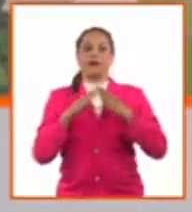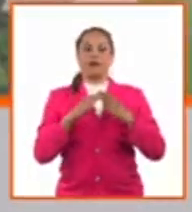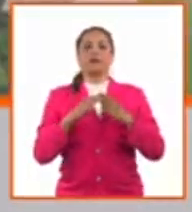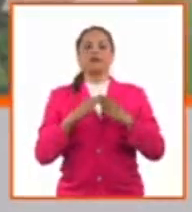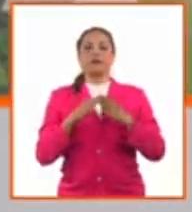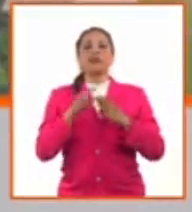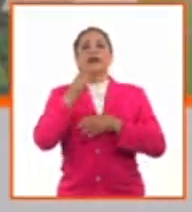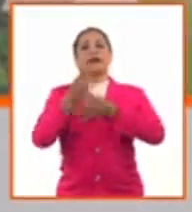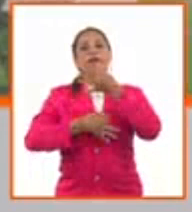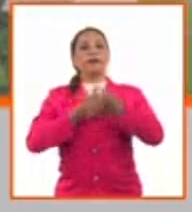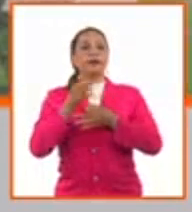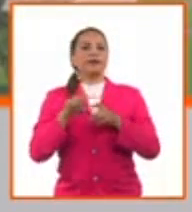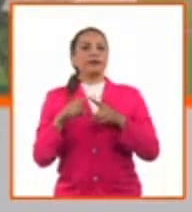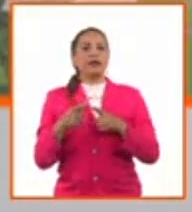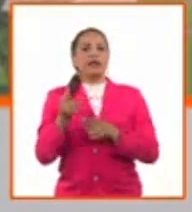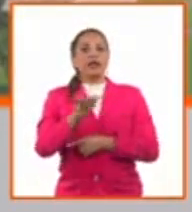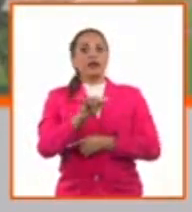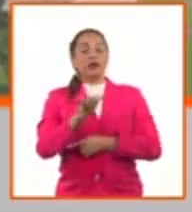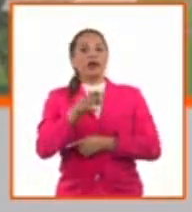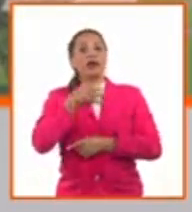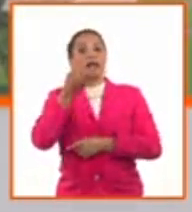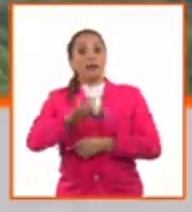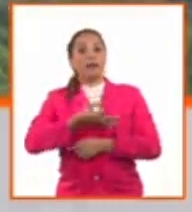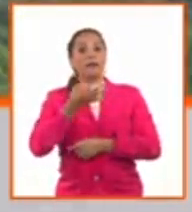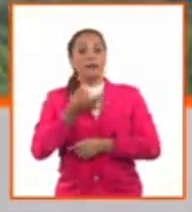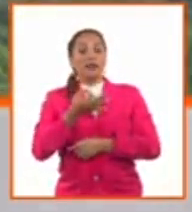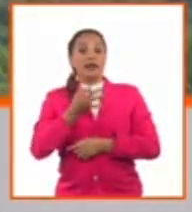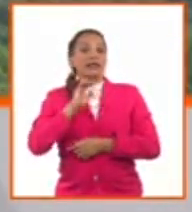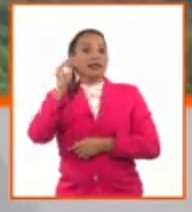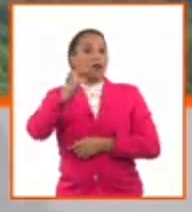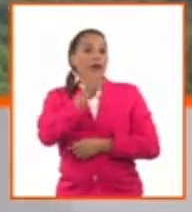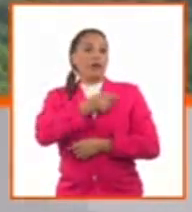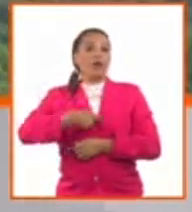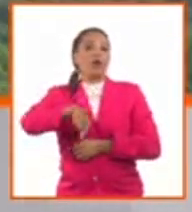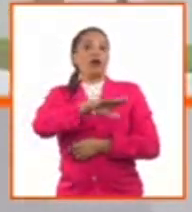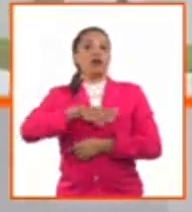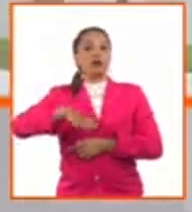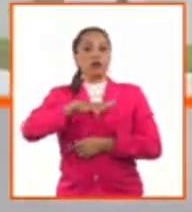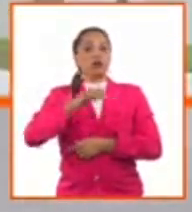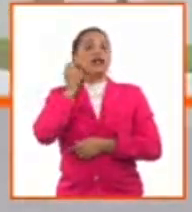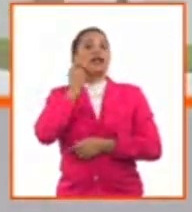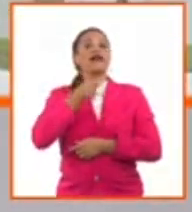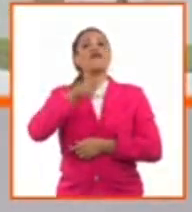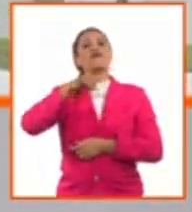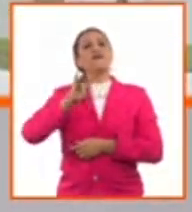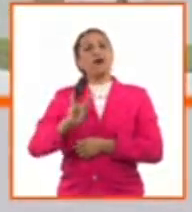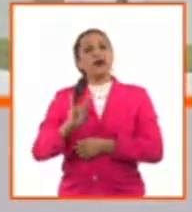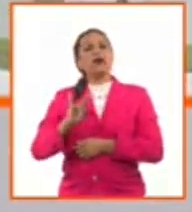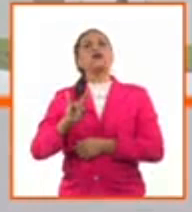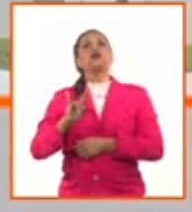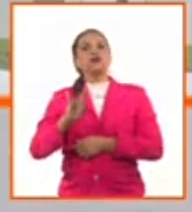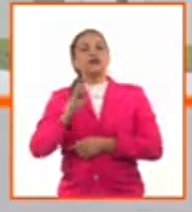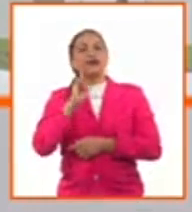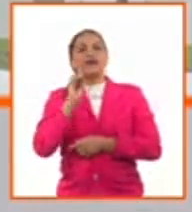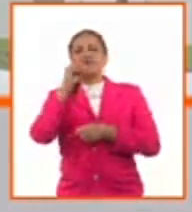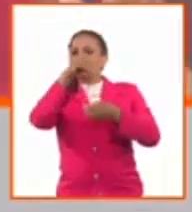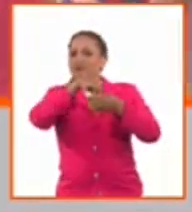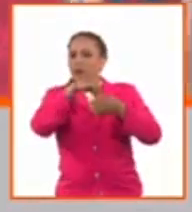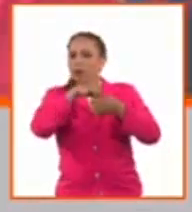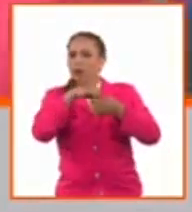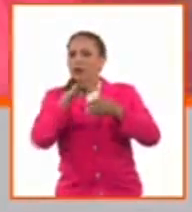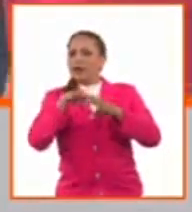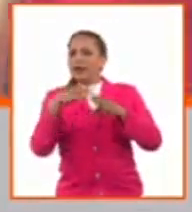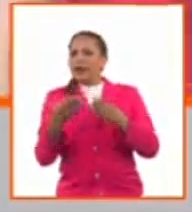que además hemos dicho y también ha sido altamente conocido por nuestra población. La Federación Estudiantil ha estado muy